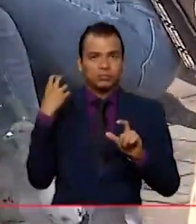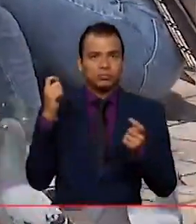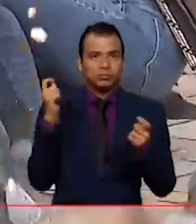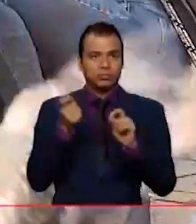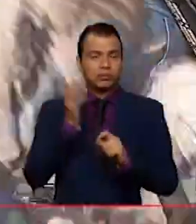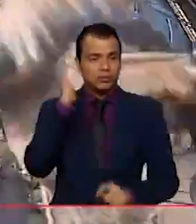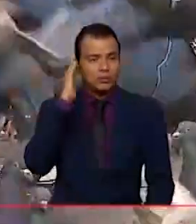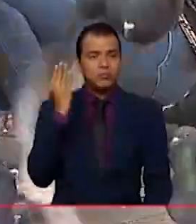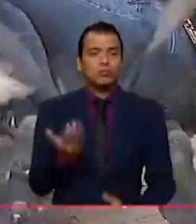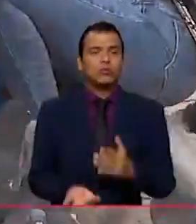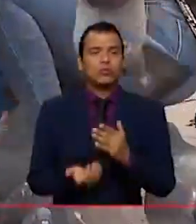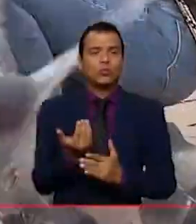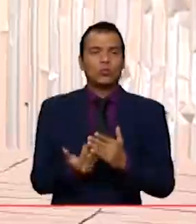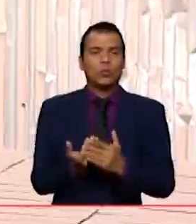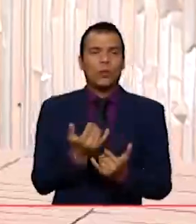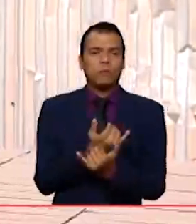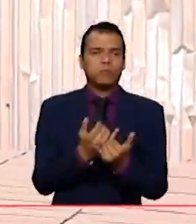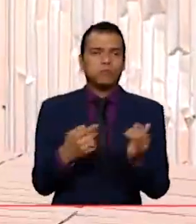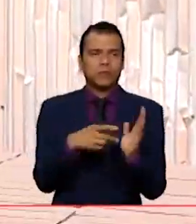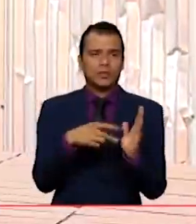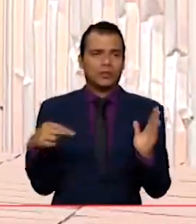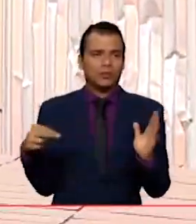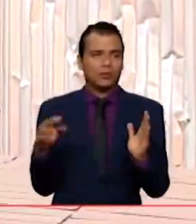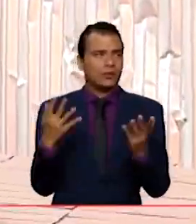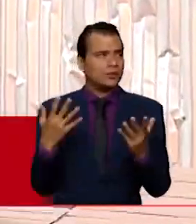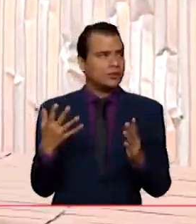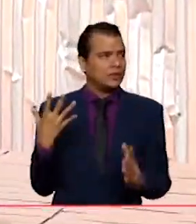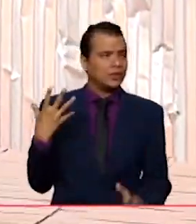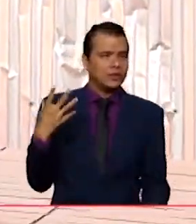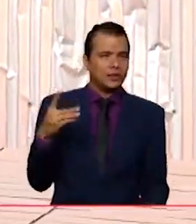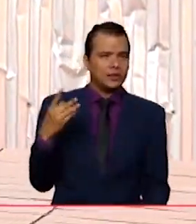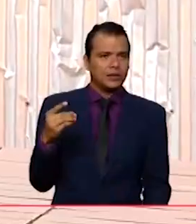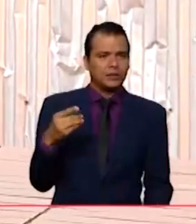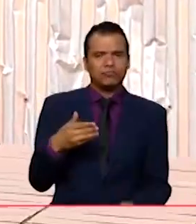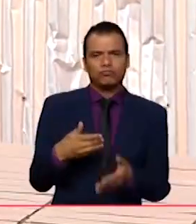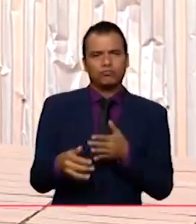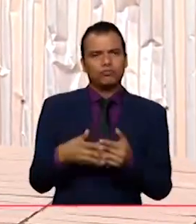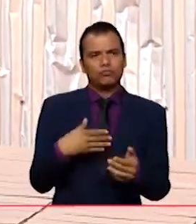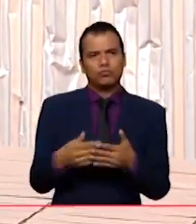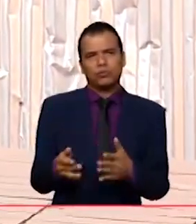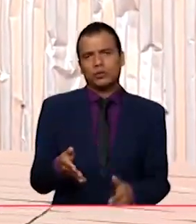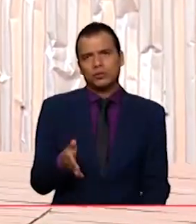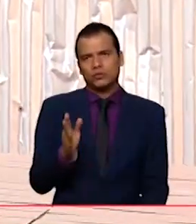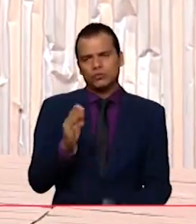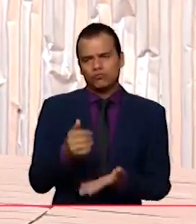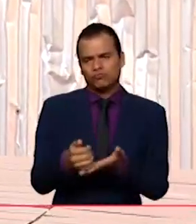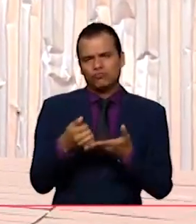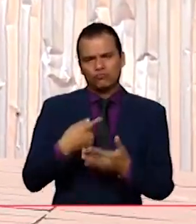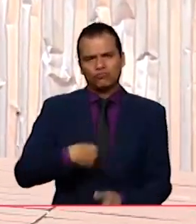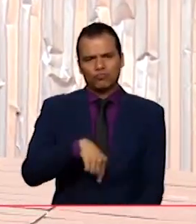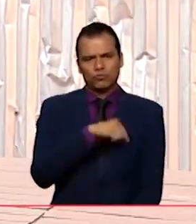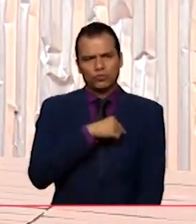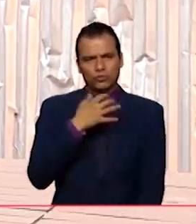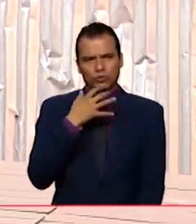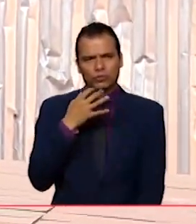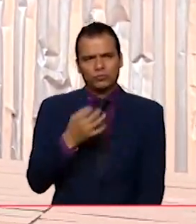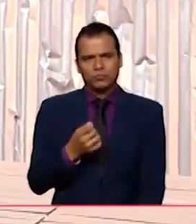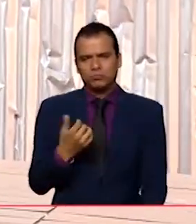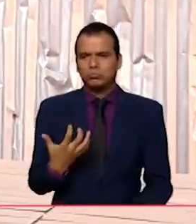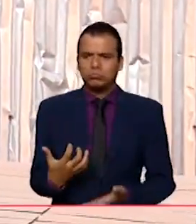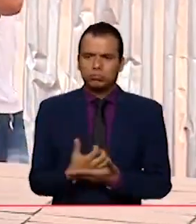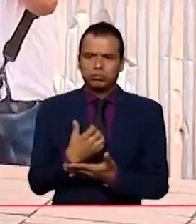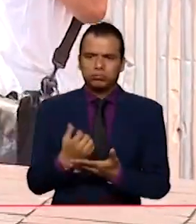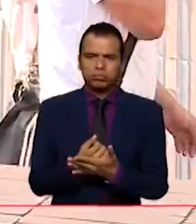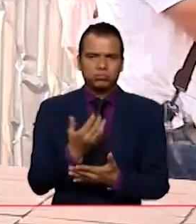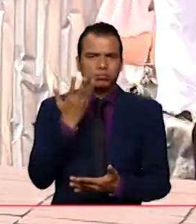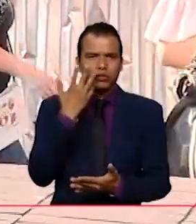los celulares. De todas formas, así sea digital, así esté malo, nosotros siempre, mi Dios no nos desampara, siempre conseguimos para